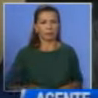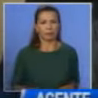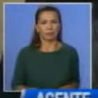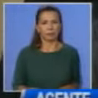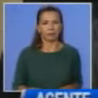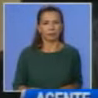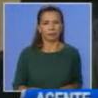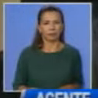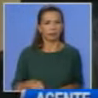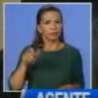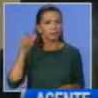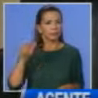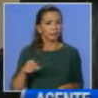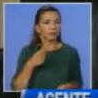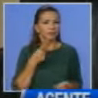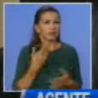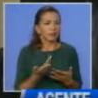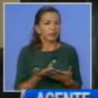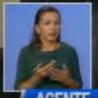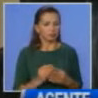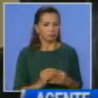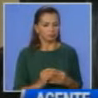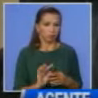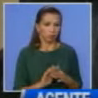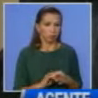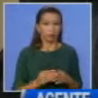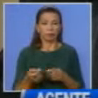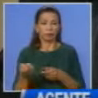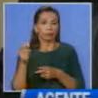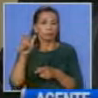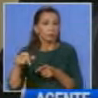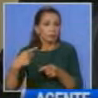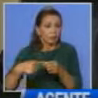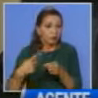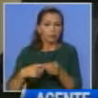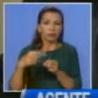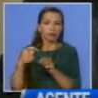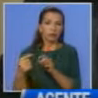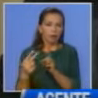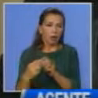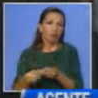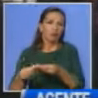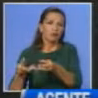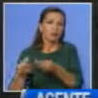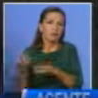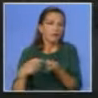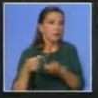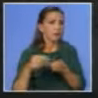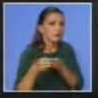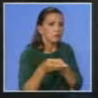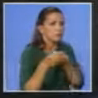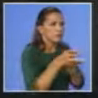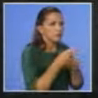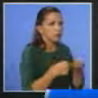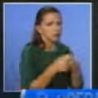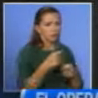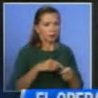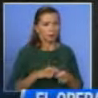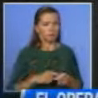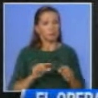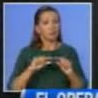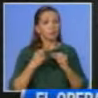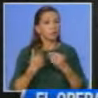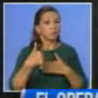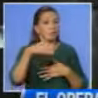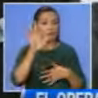que no solamente los circulaban o los comercializaban aquí en la ciudad de Quito, sino en otras provincias. La banda operaba en su mayoría en Quito, por